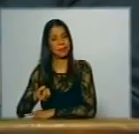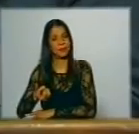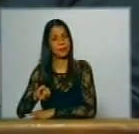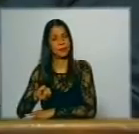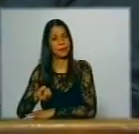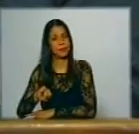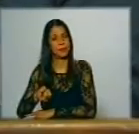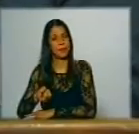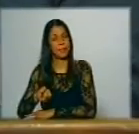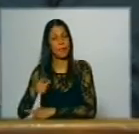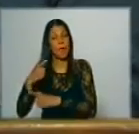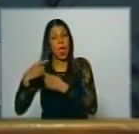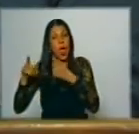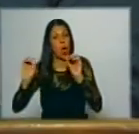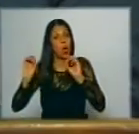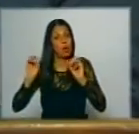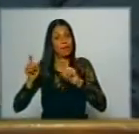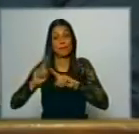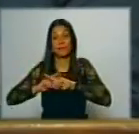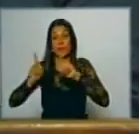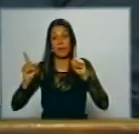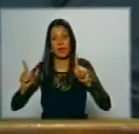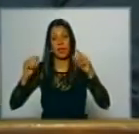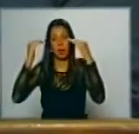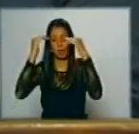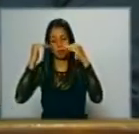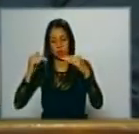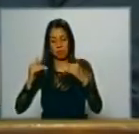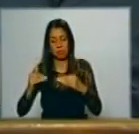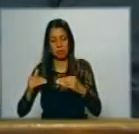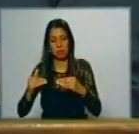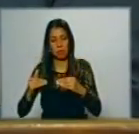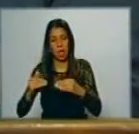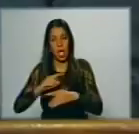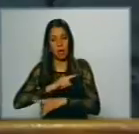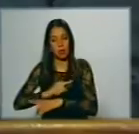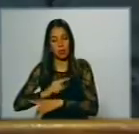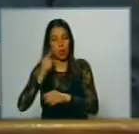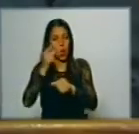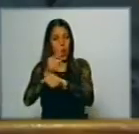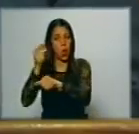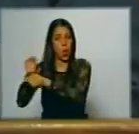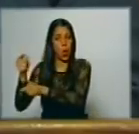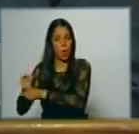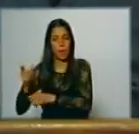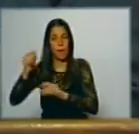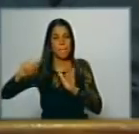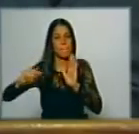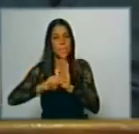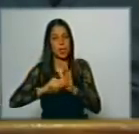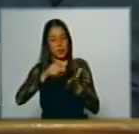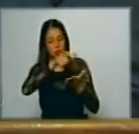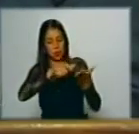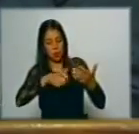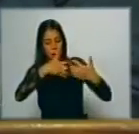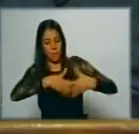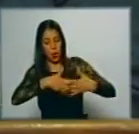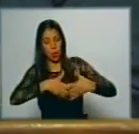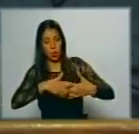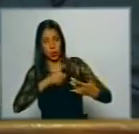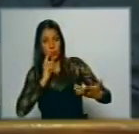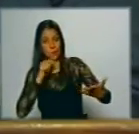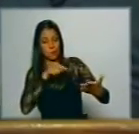o diferenciada por categorías la obligación del marcaje de precios de acuerdo con